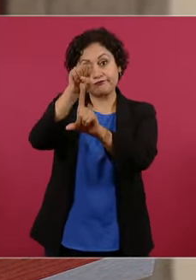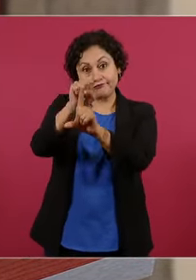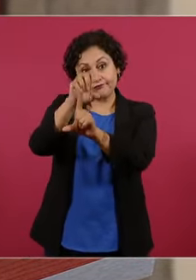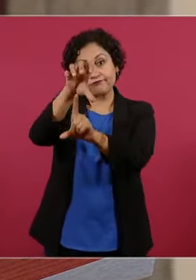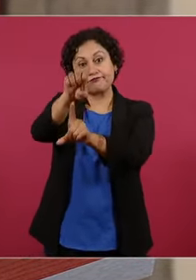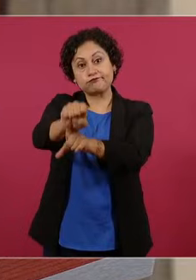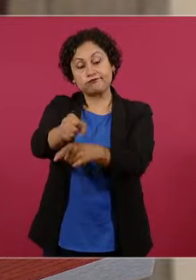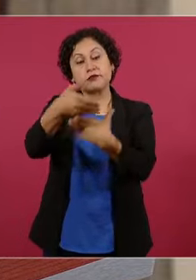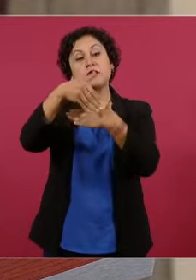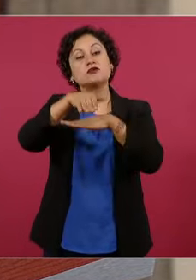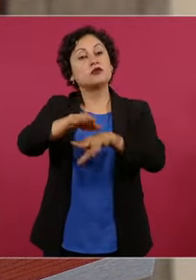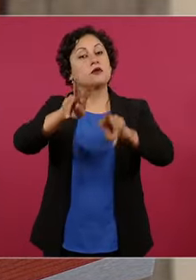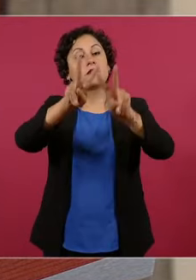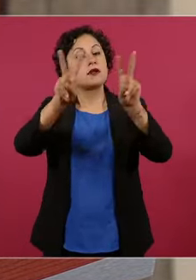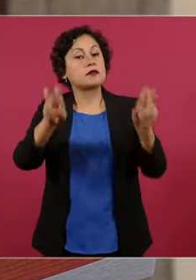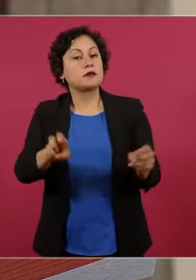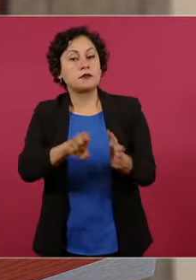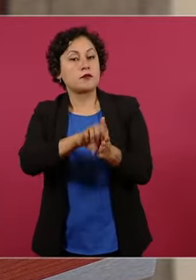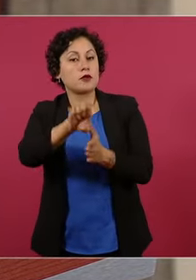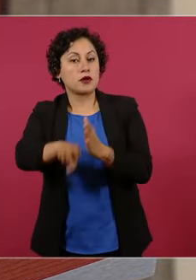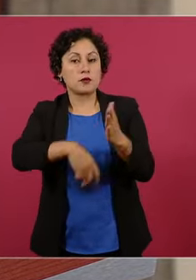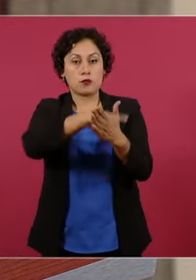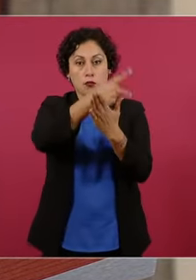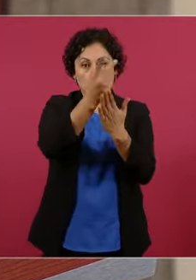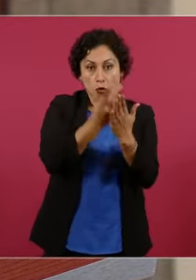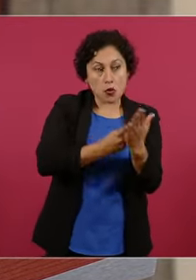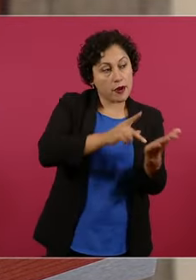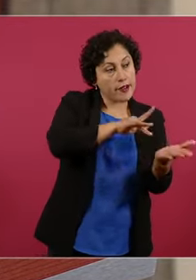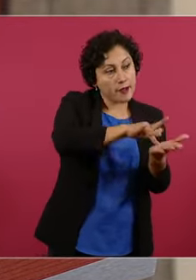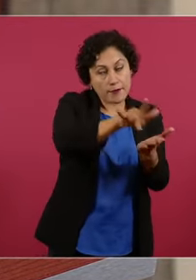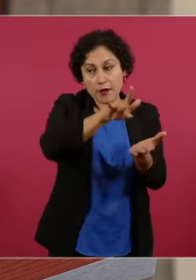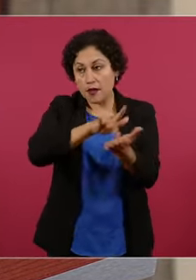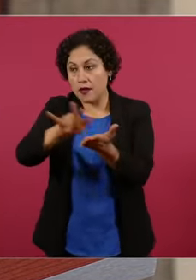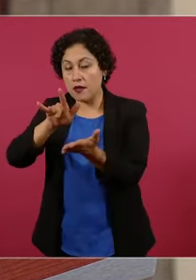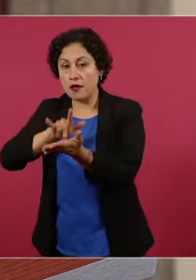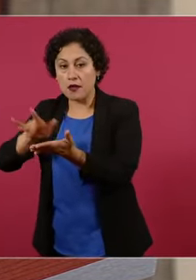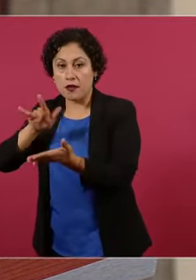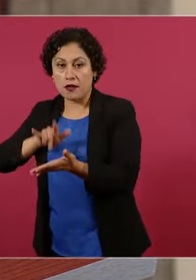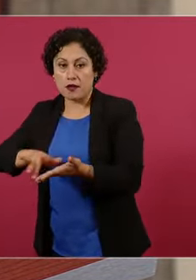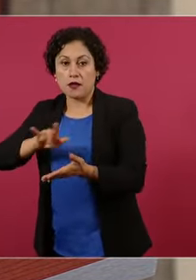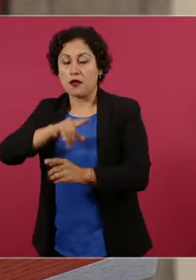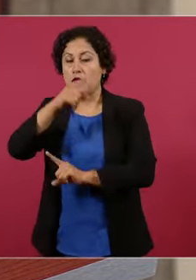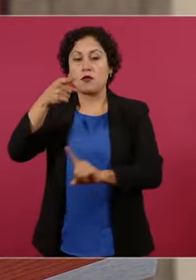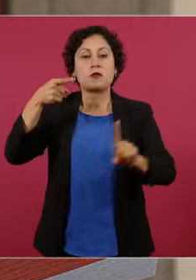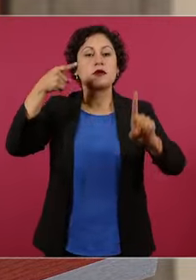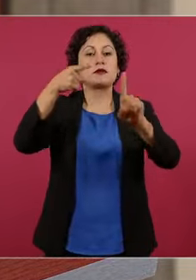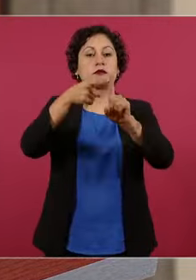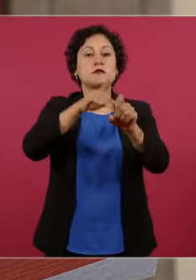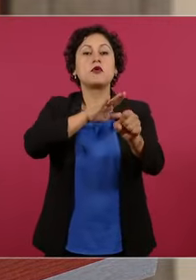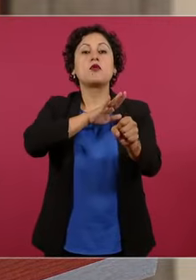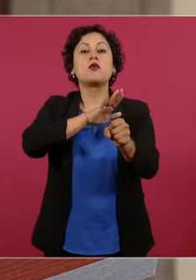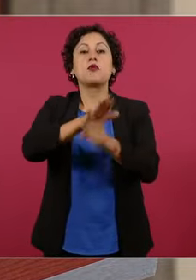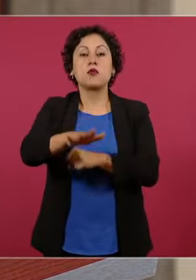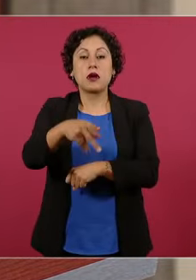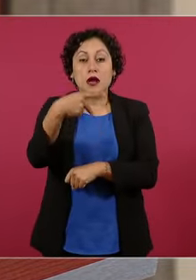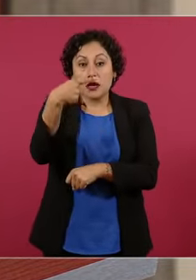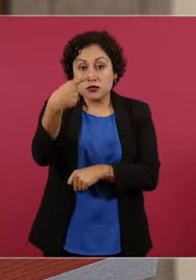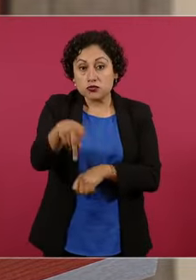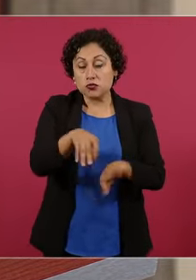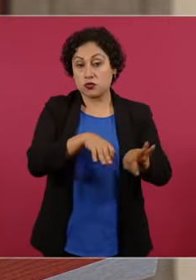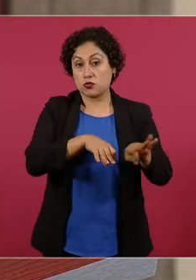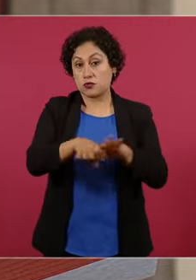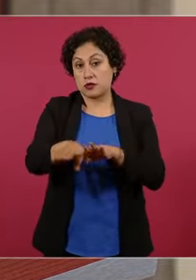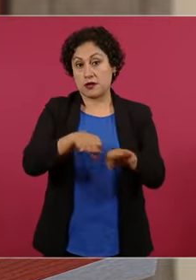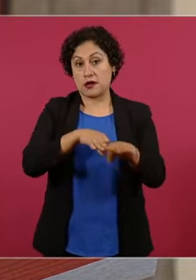programas sociales con el propósito de convencer de los beneficios de su gestión gubernamental